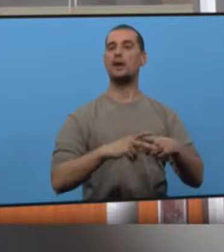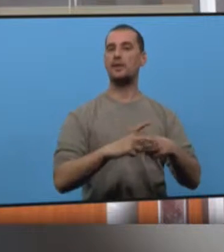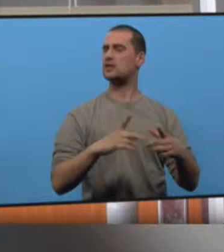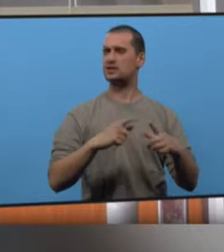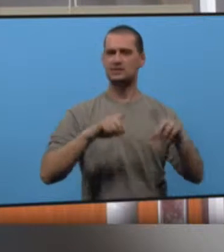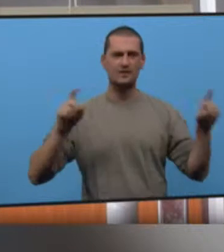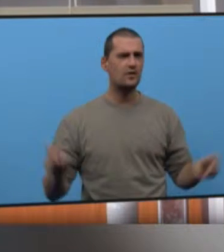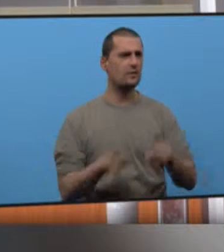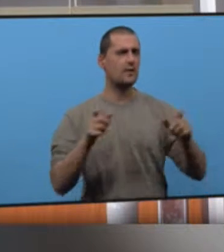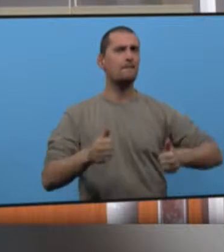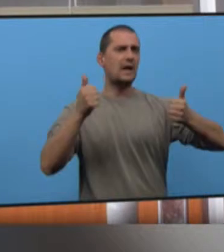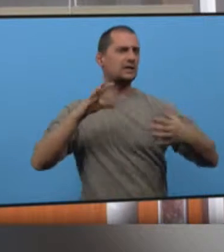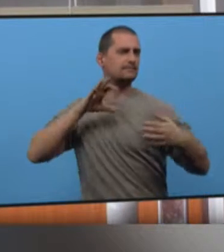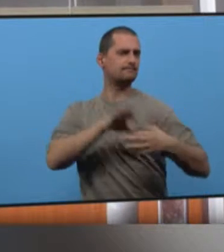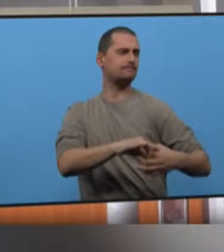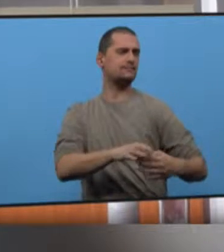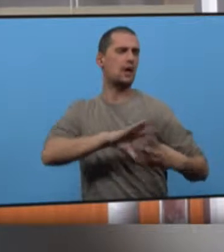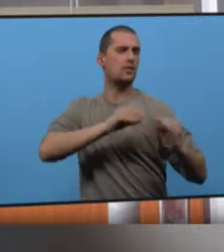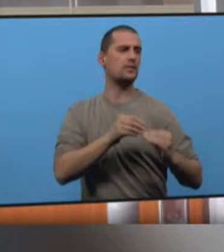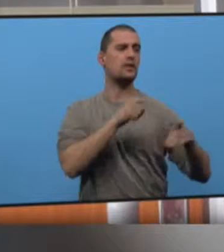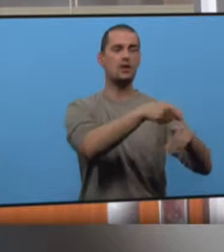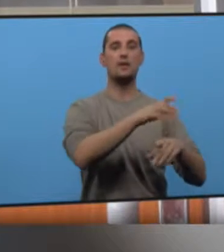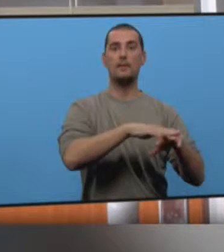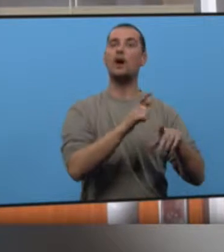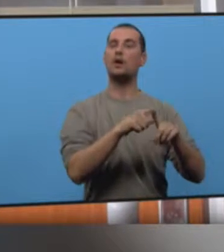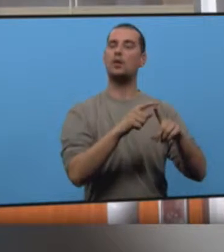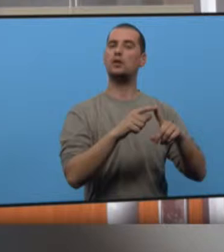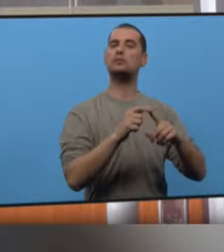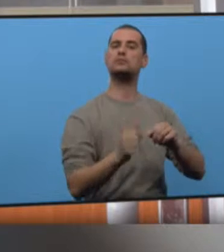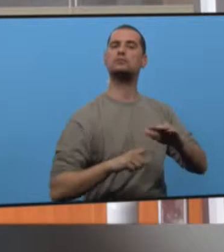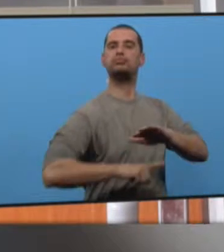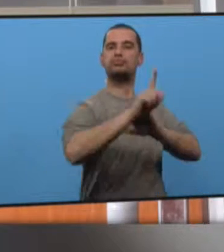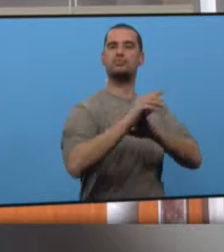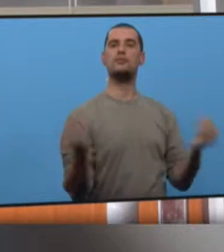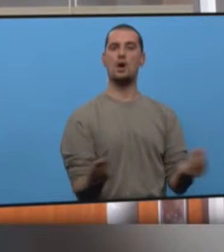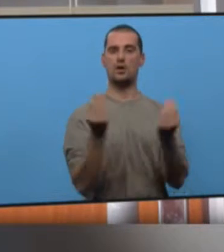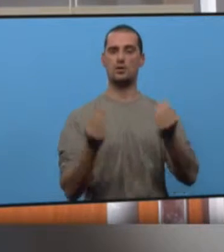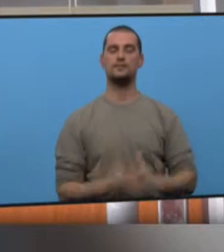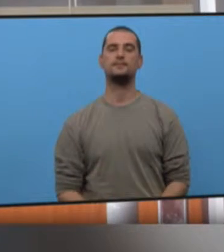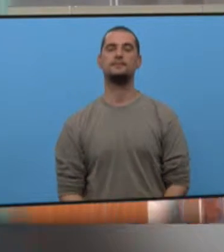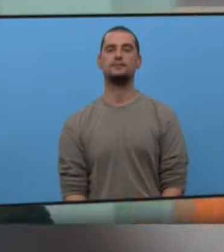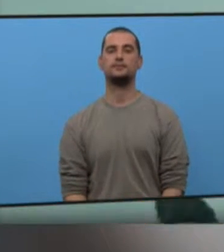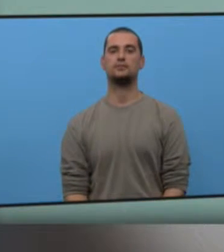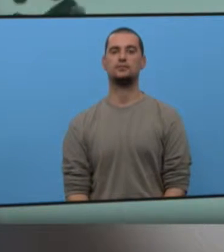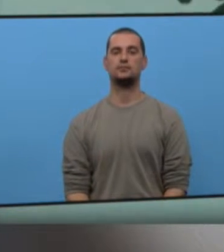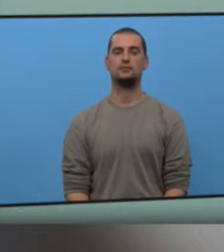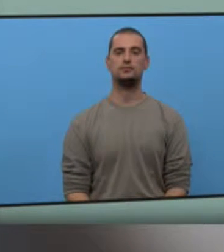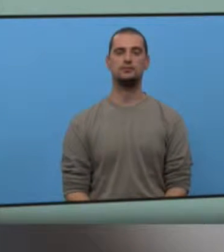ferramentas informáticas máis adecuadas e a formación precisa para sacarlle o máximo partido.